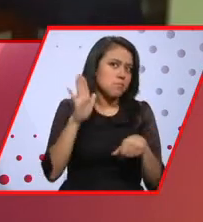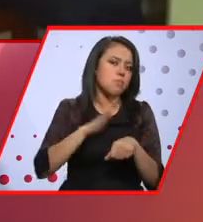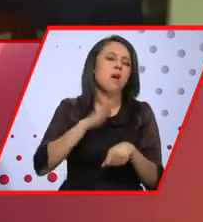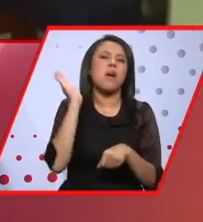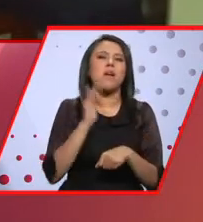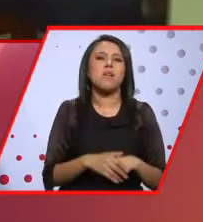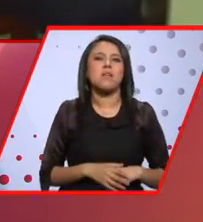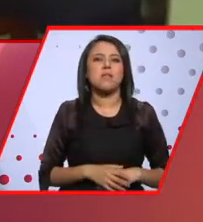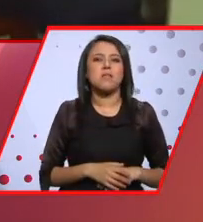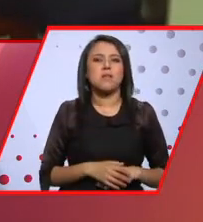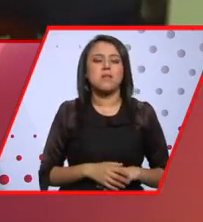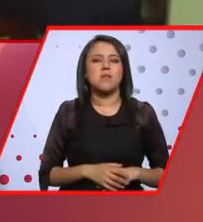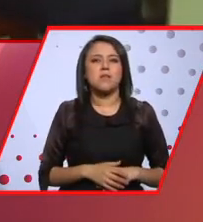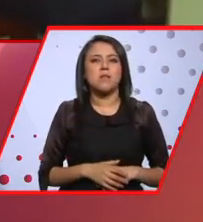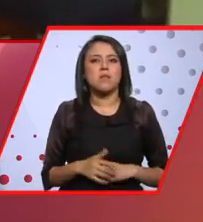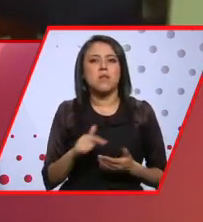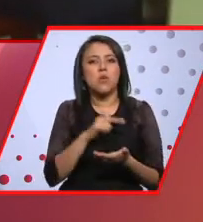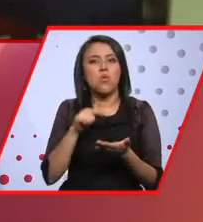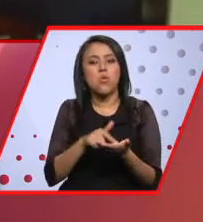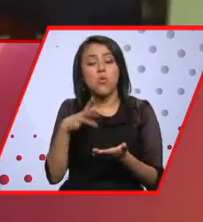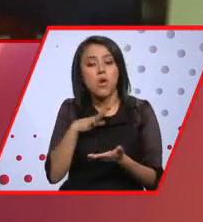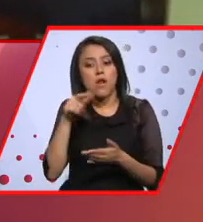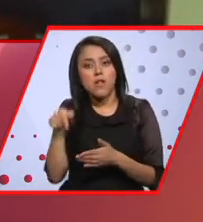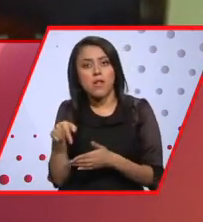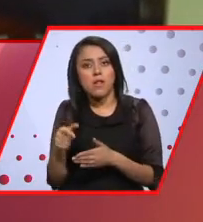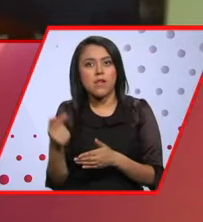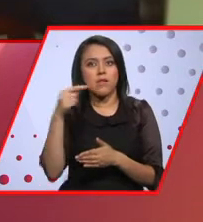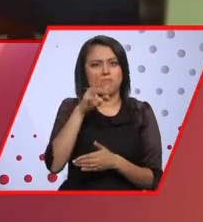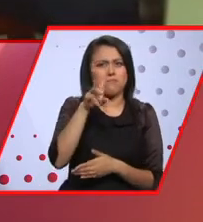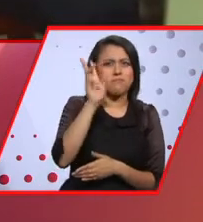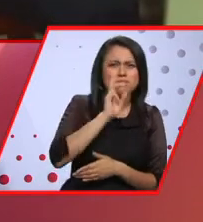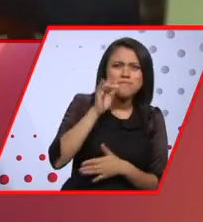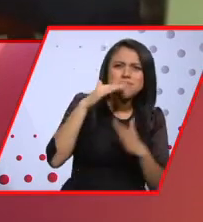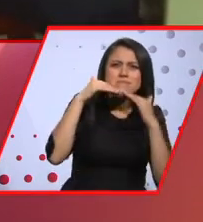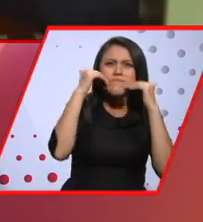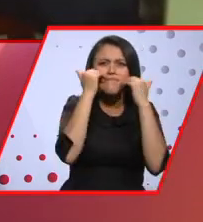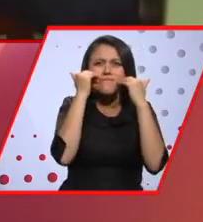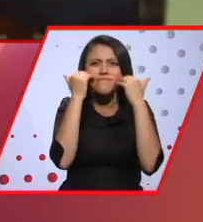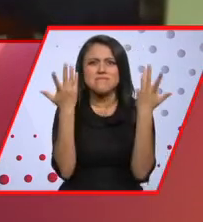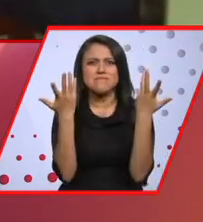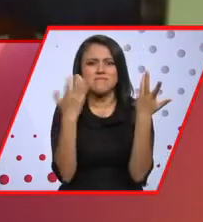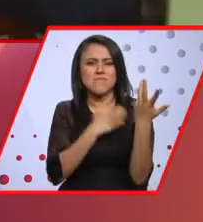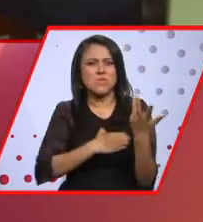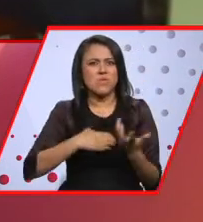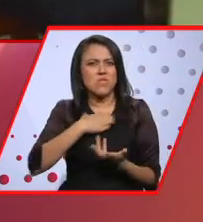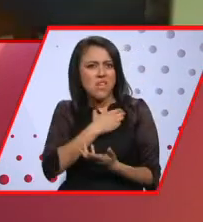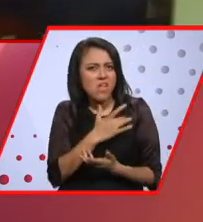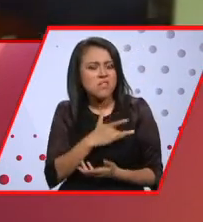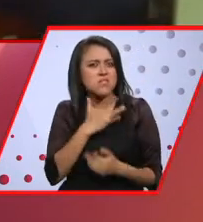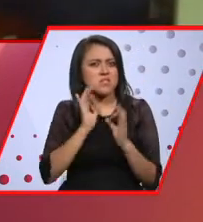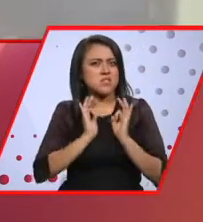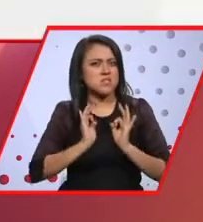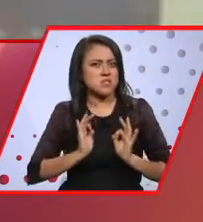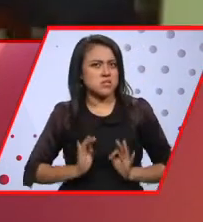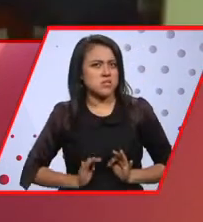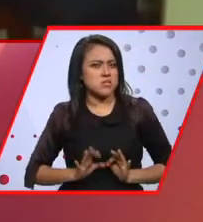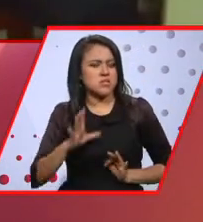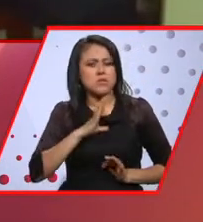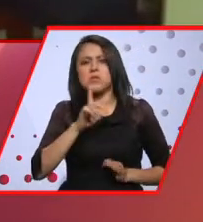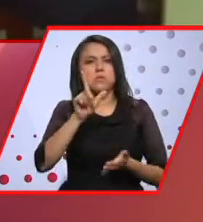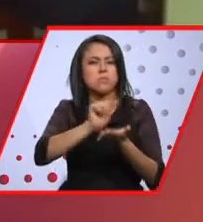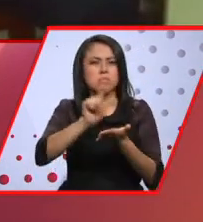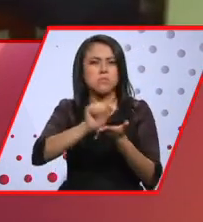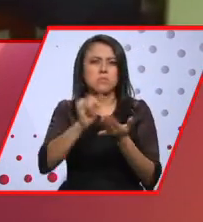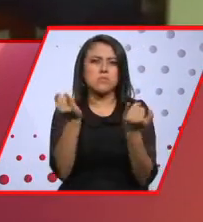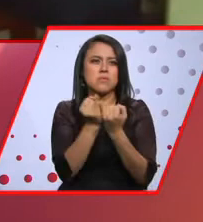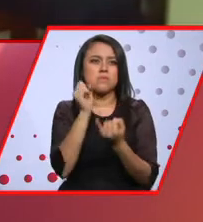Esto para que viajen de un país a otro, mira, está contento, está tranquilo. Estoy recibiendo tweets, los memes,